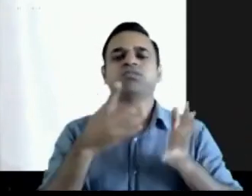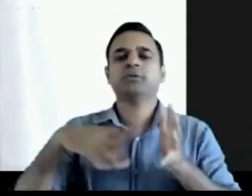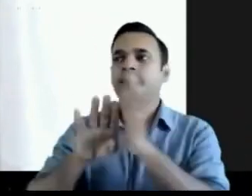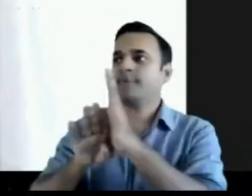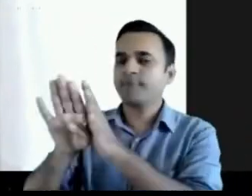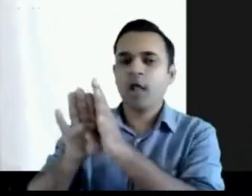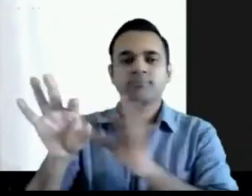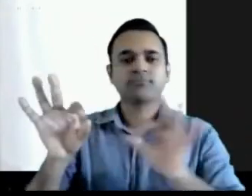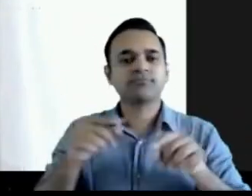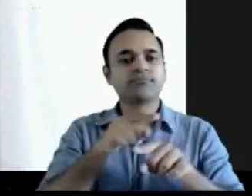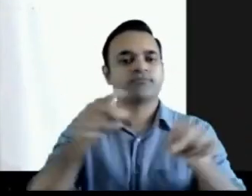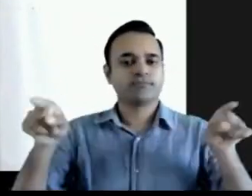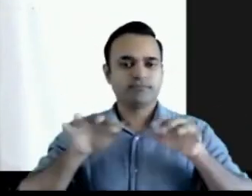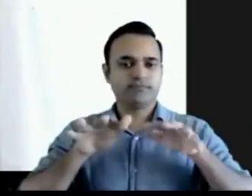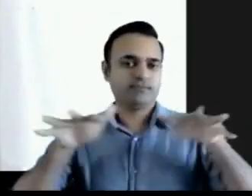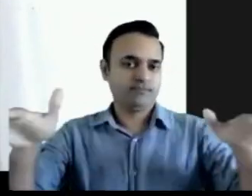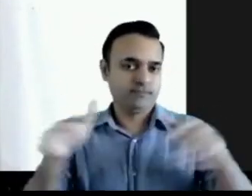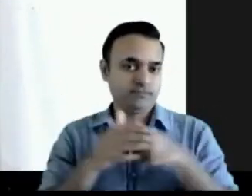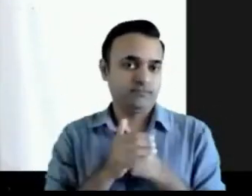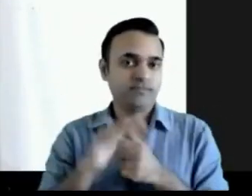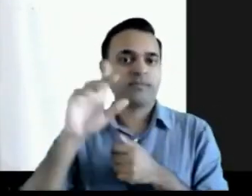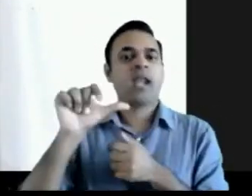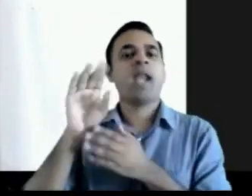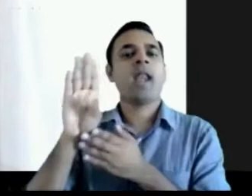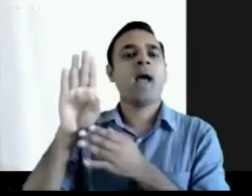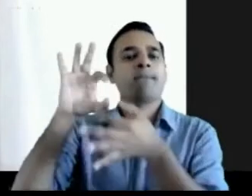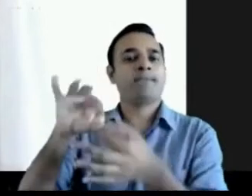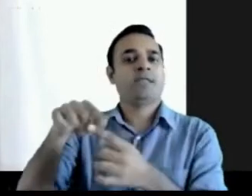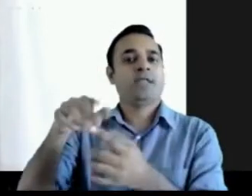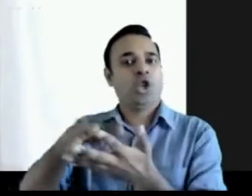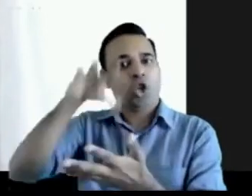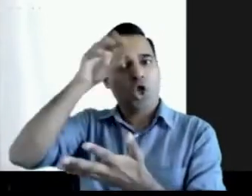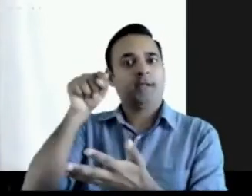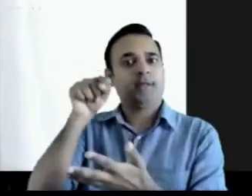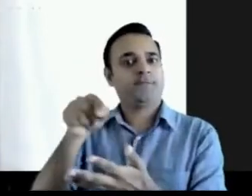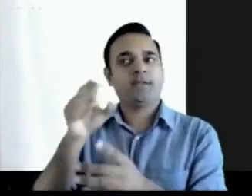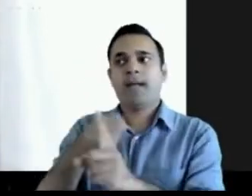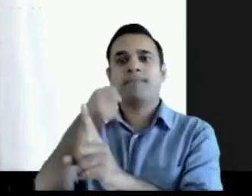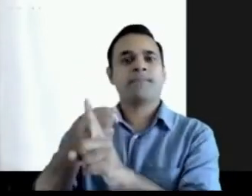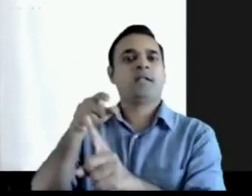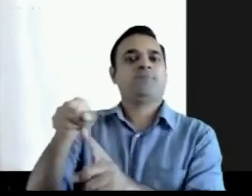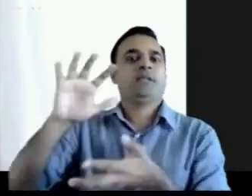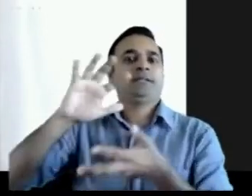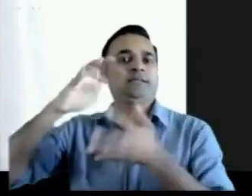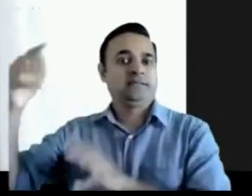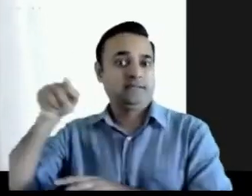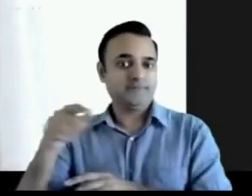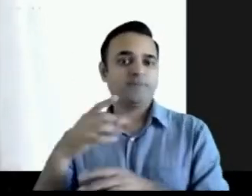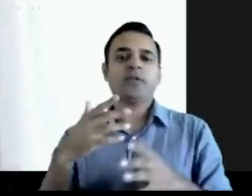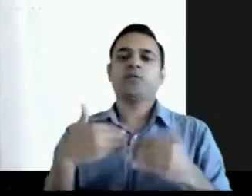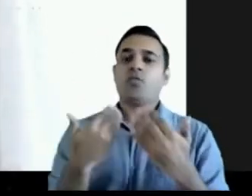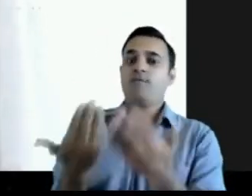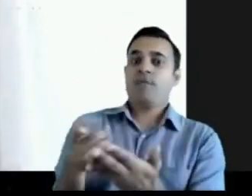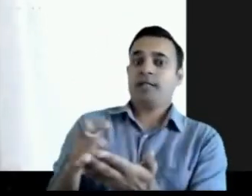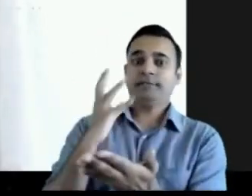única e interactiva a los participantes que permita así mejorar la comprensión del riesgo